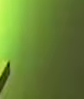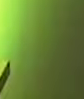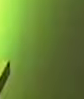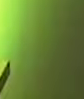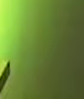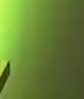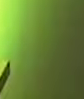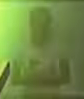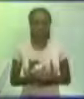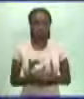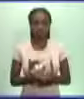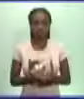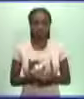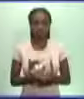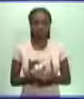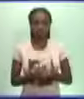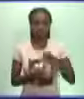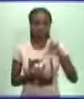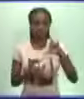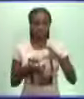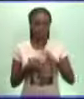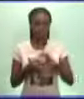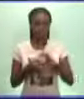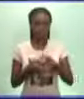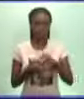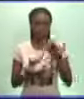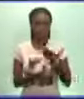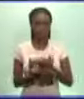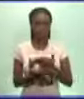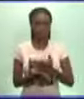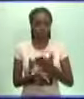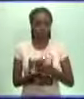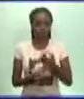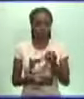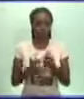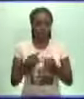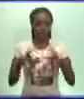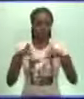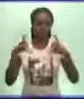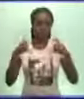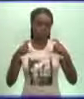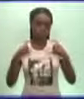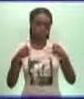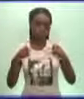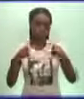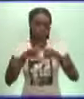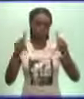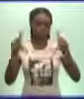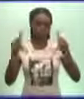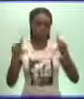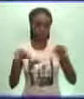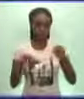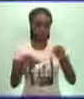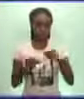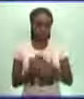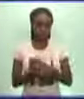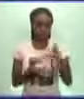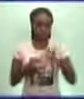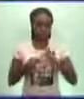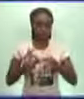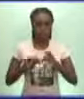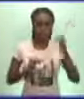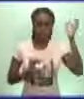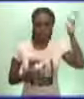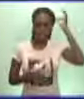En noveno grado estudiaste algunas de las obras más representativas de la literatura cubana. Pero sin lugar a dudas,